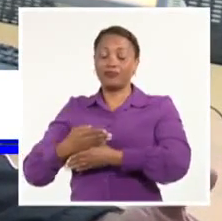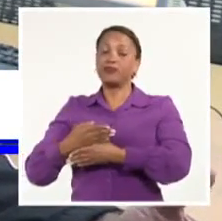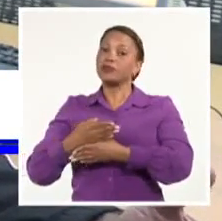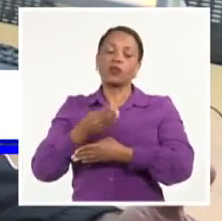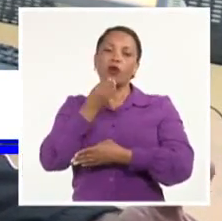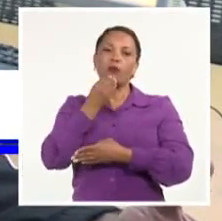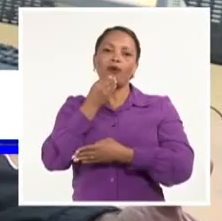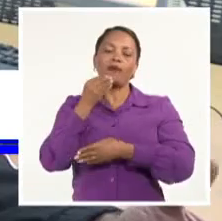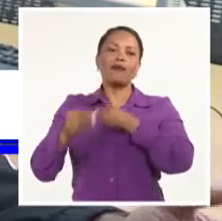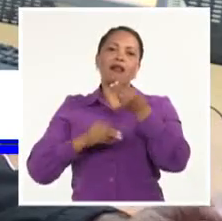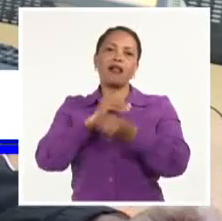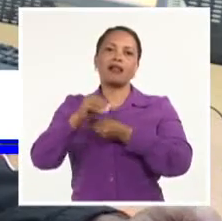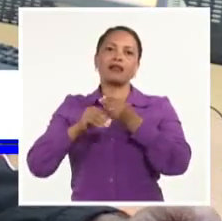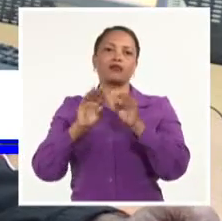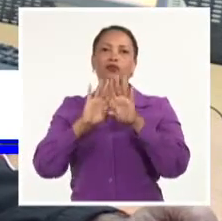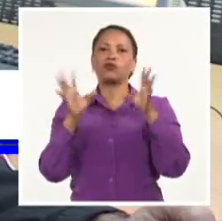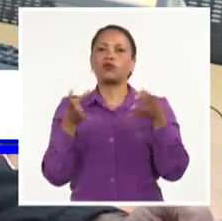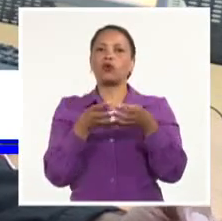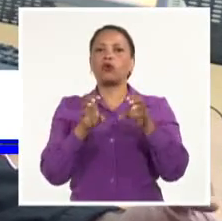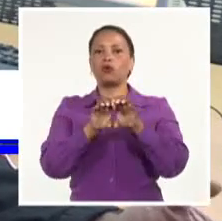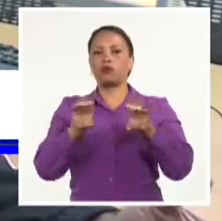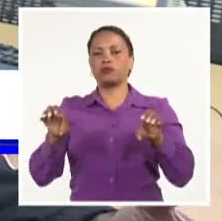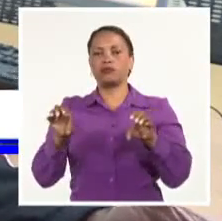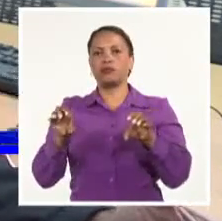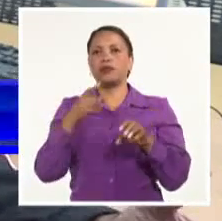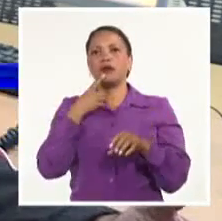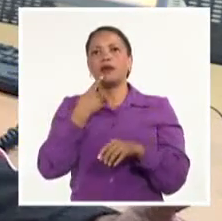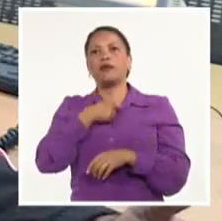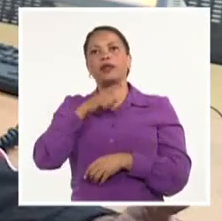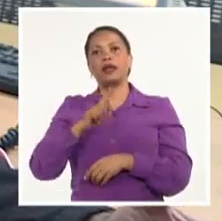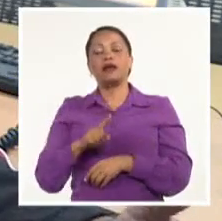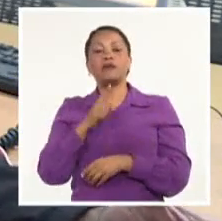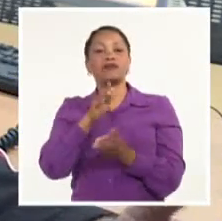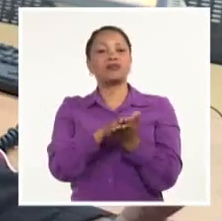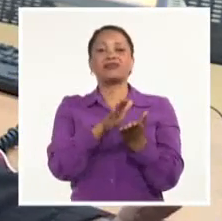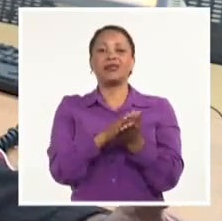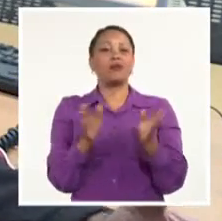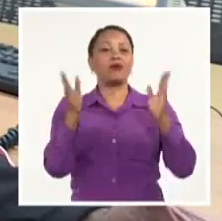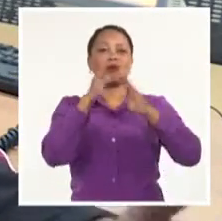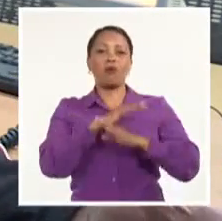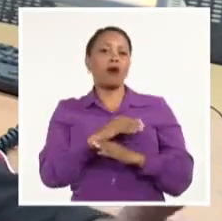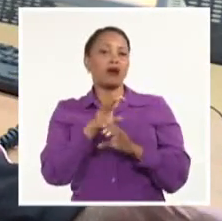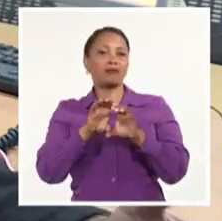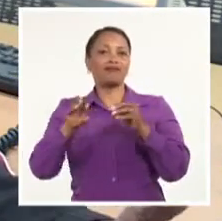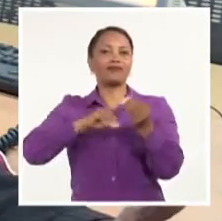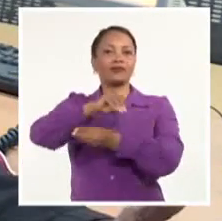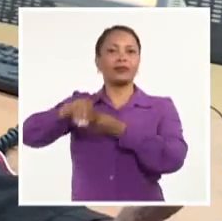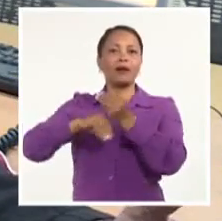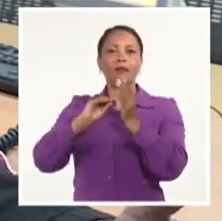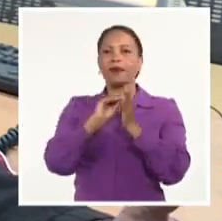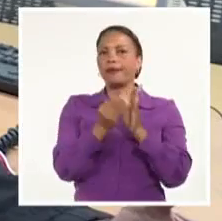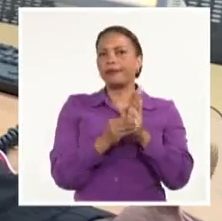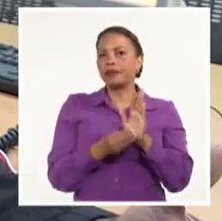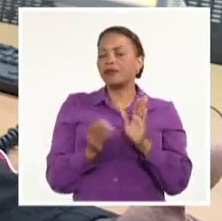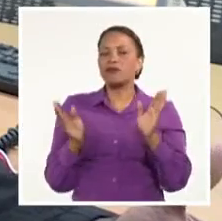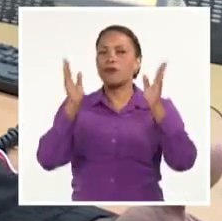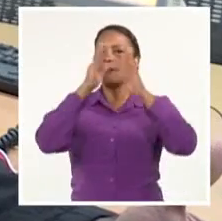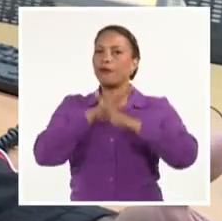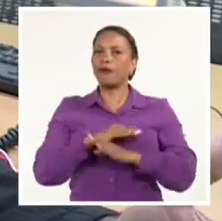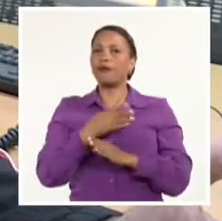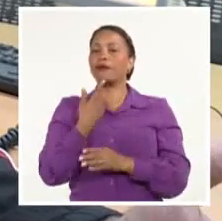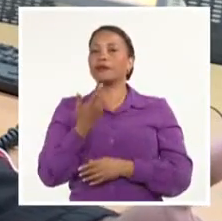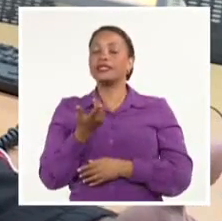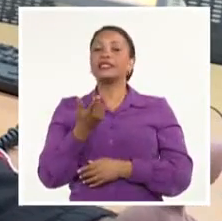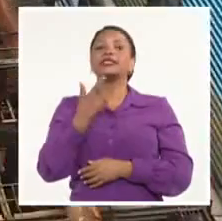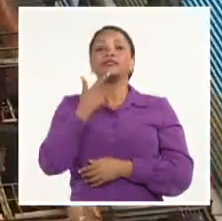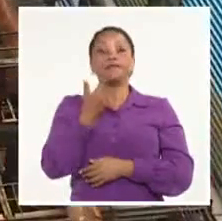totalidad de los equipos que tenemos. Por ejemplo, hemos estado operando incluso sin reserva o con reservas con un riesgo muy alto